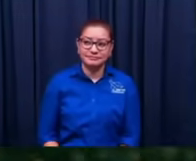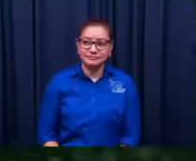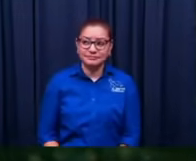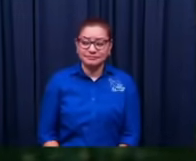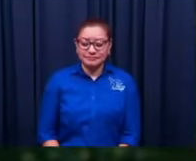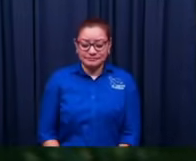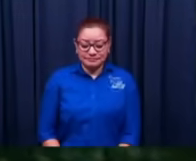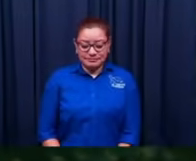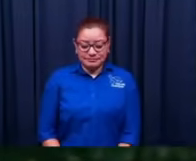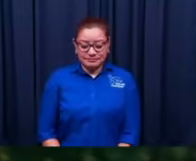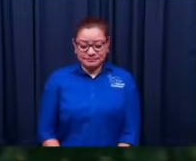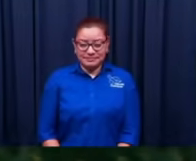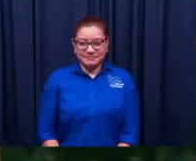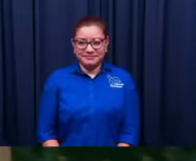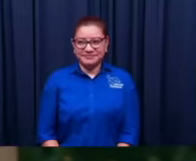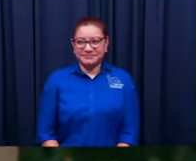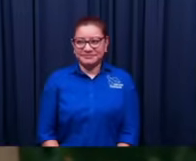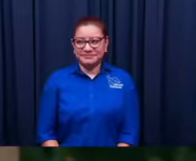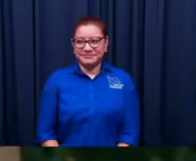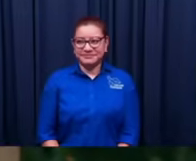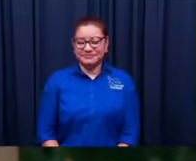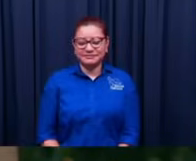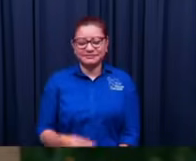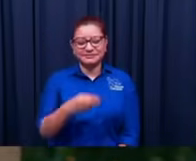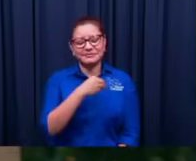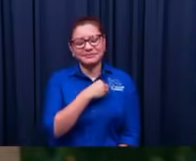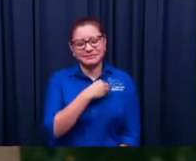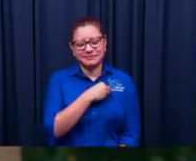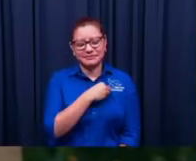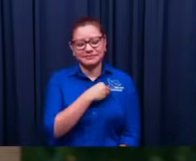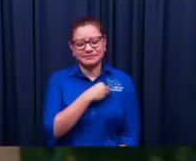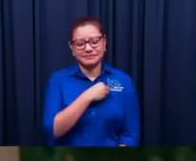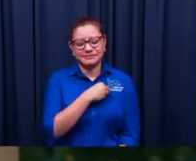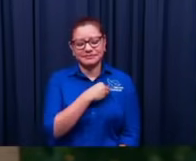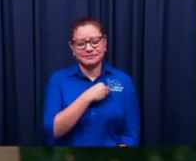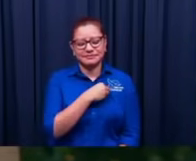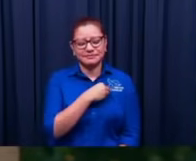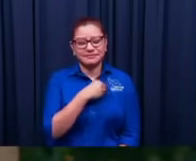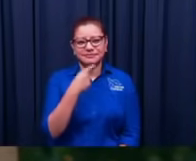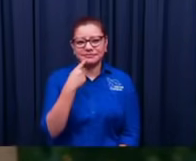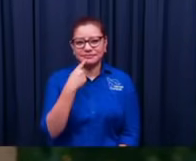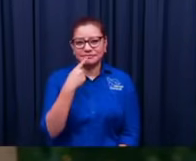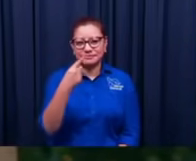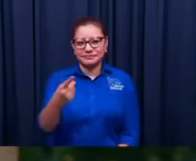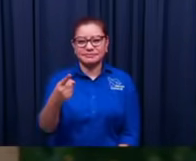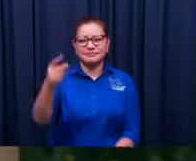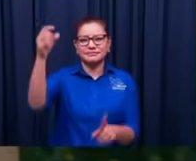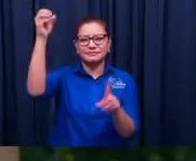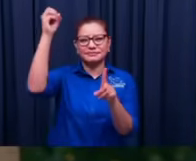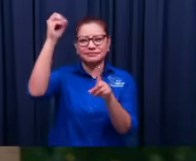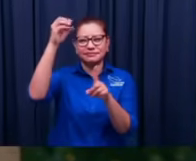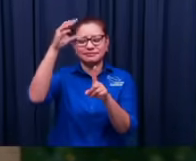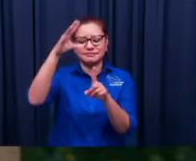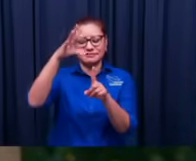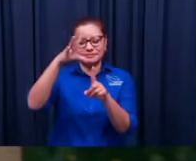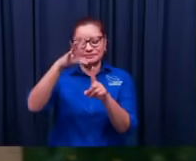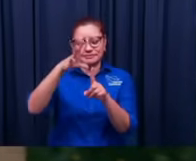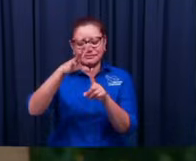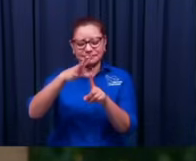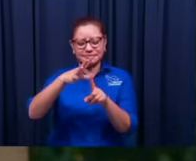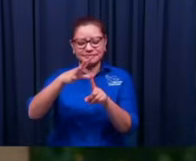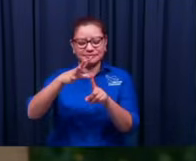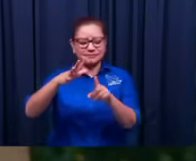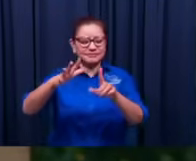Entonces, quiero finalizar diciéndote que tienes una bendición